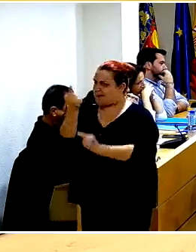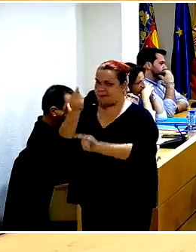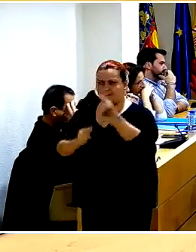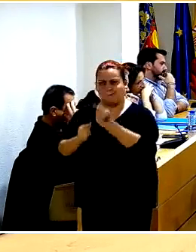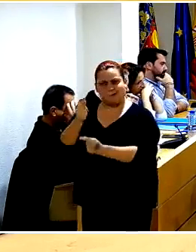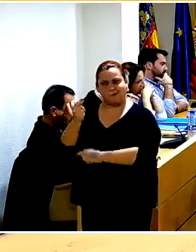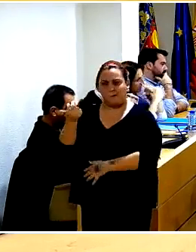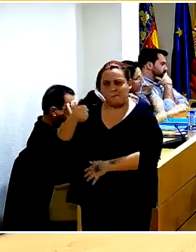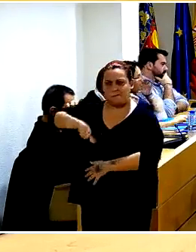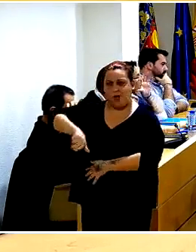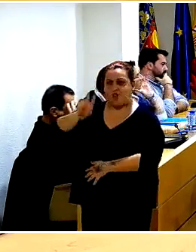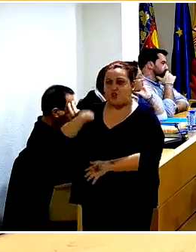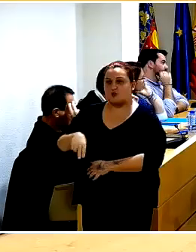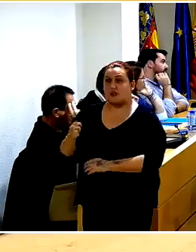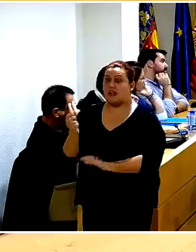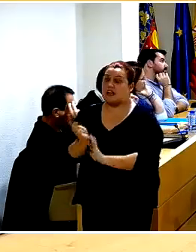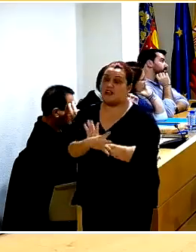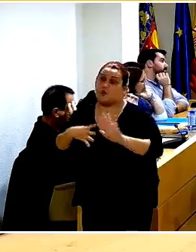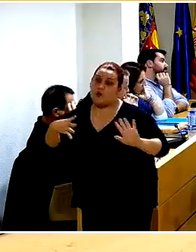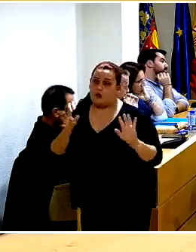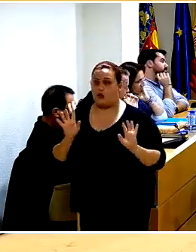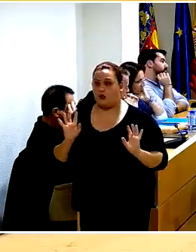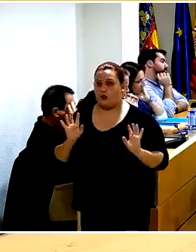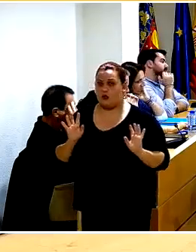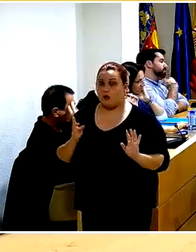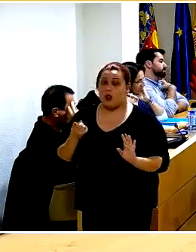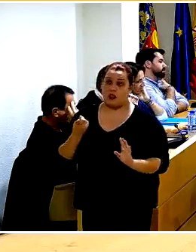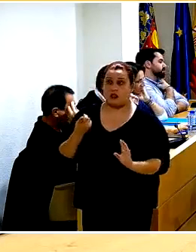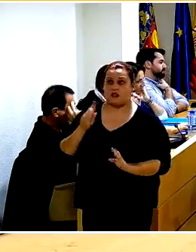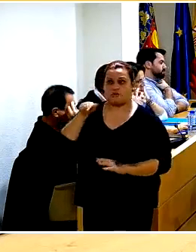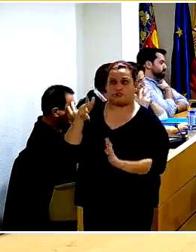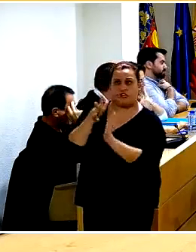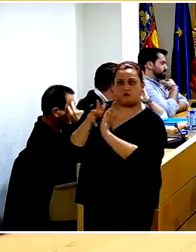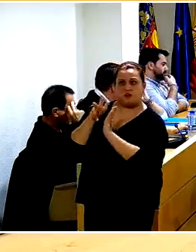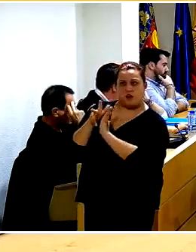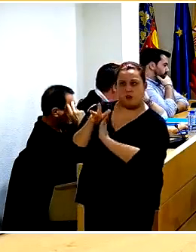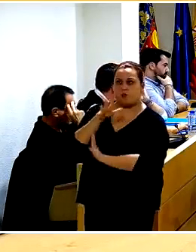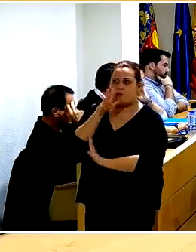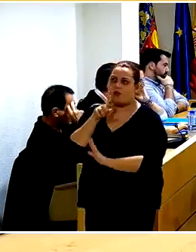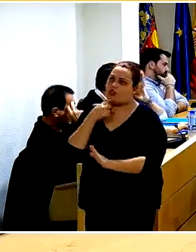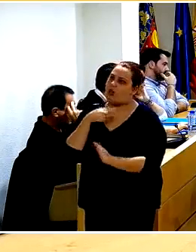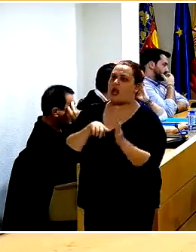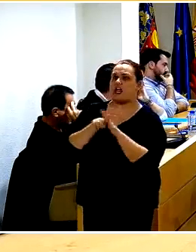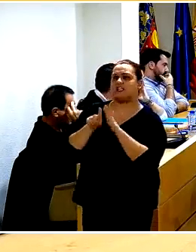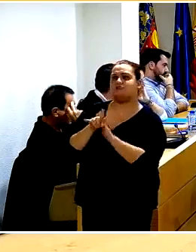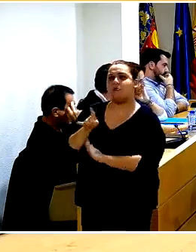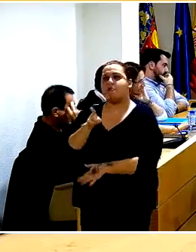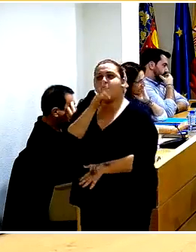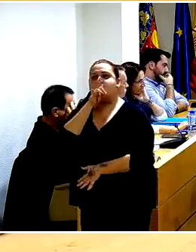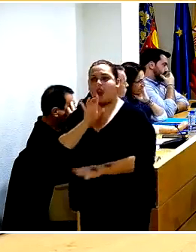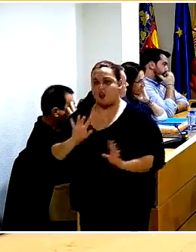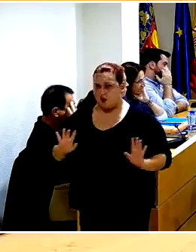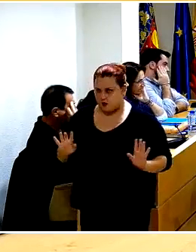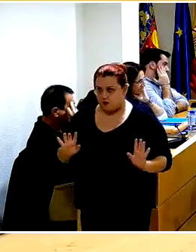del 2019 por las razones que ustedes en su día argumentaron, de mala gestión, por cierto, pero en su día eso y eso